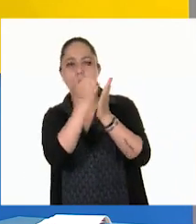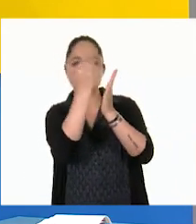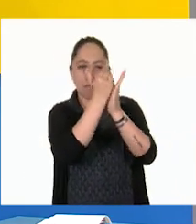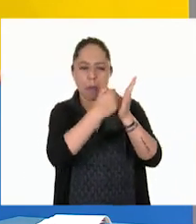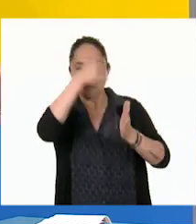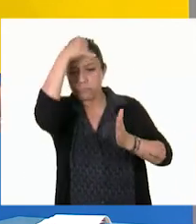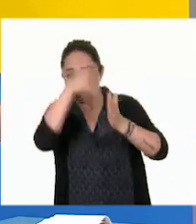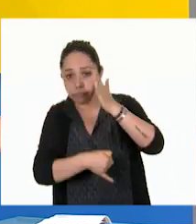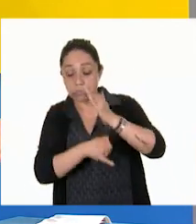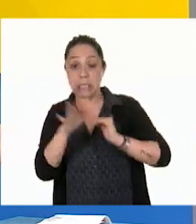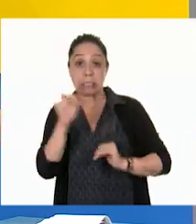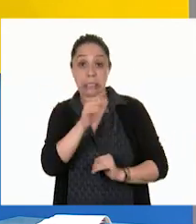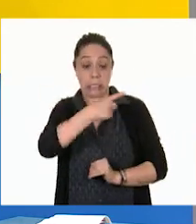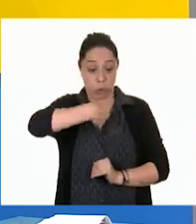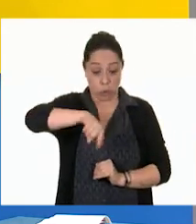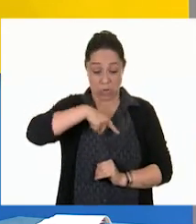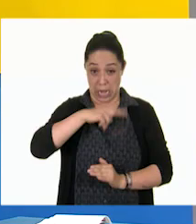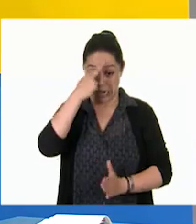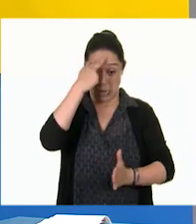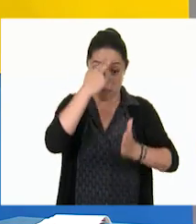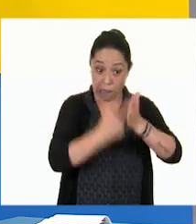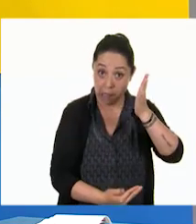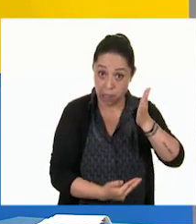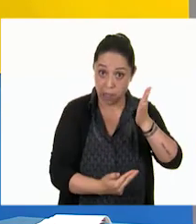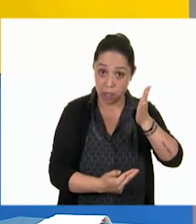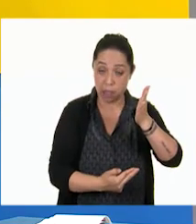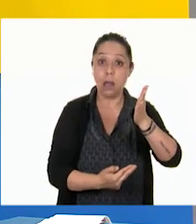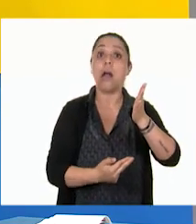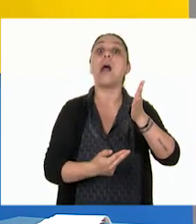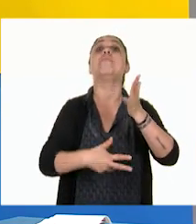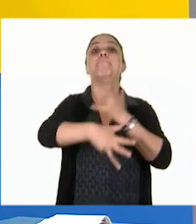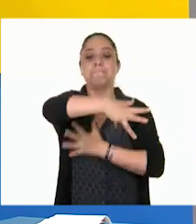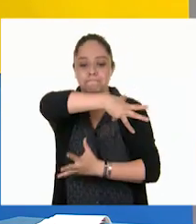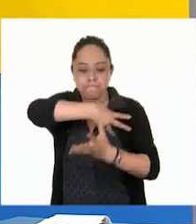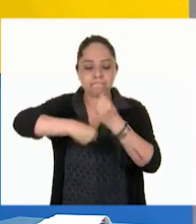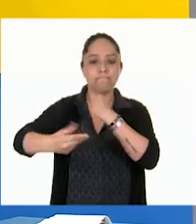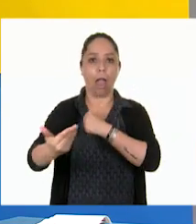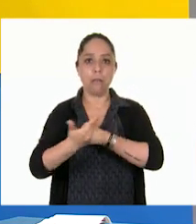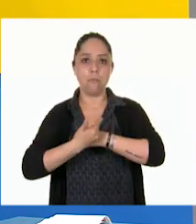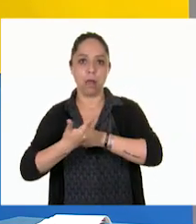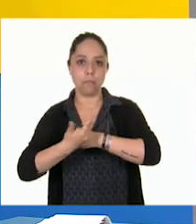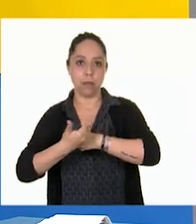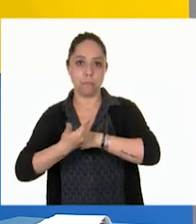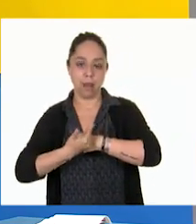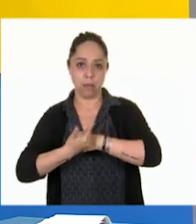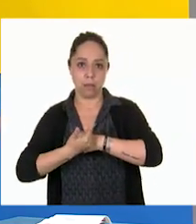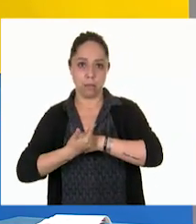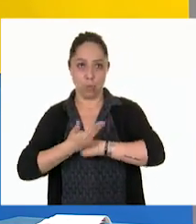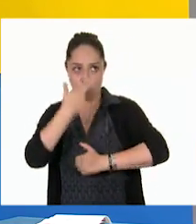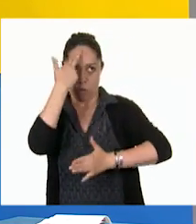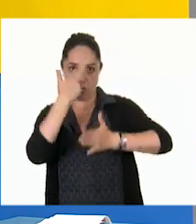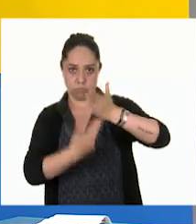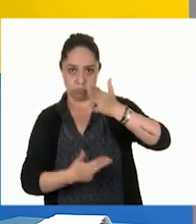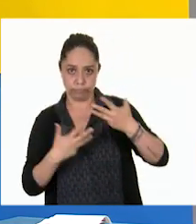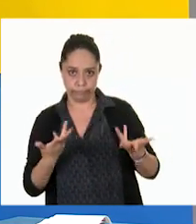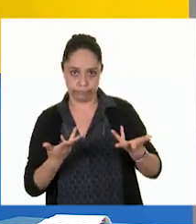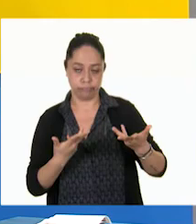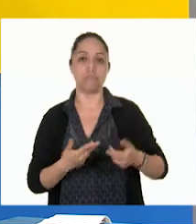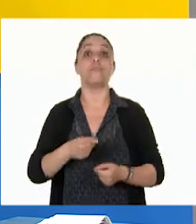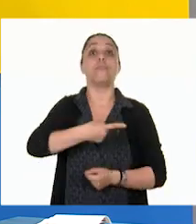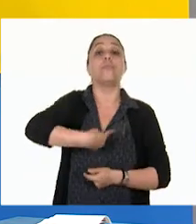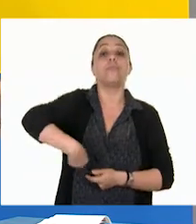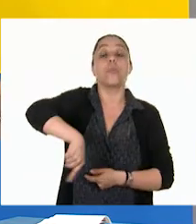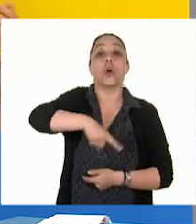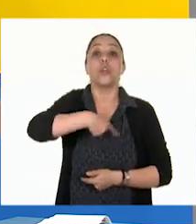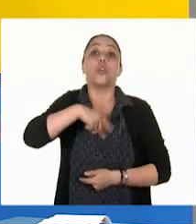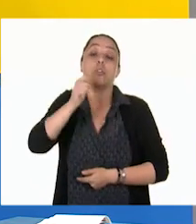si no las respetamos, tendremos una sanción por infringirlas. Es decir, tenemos que